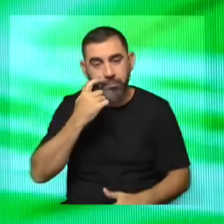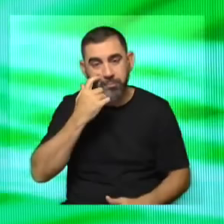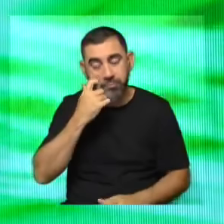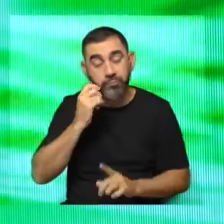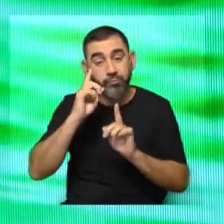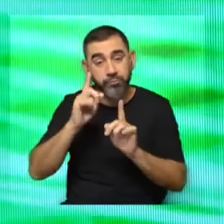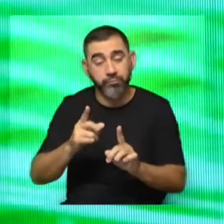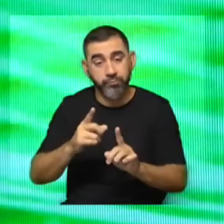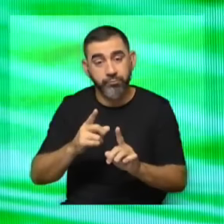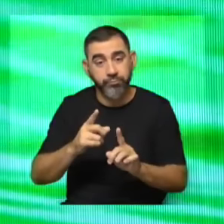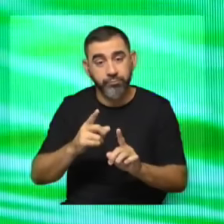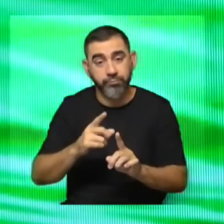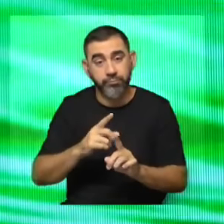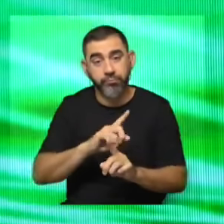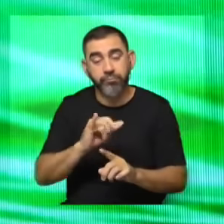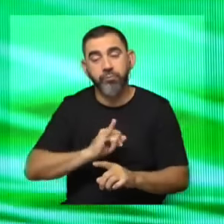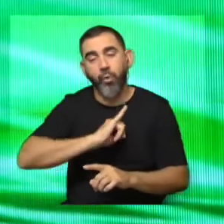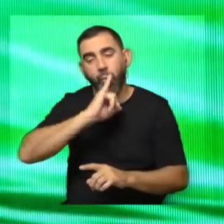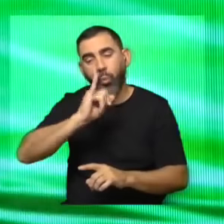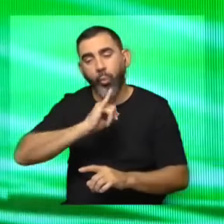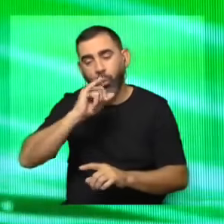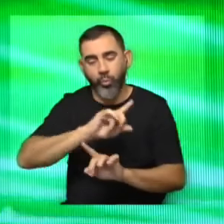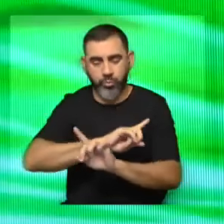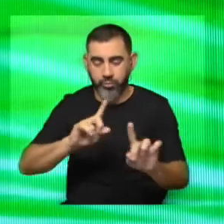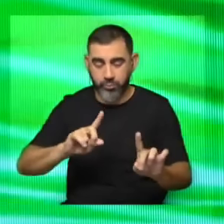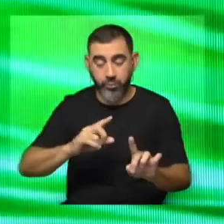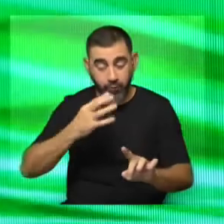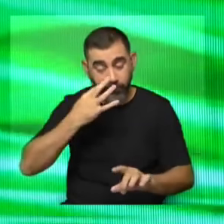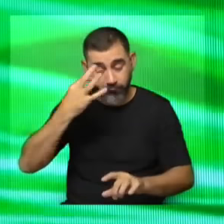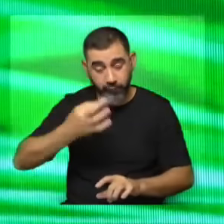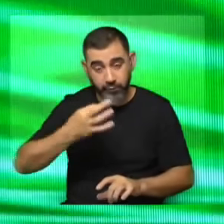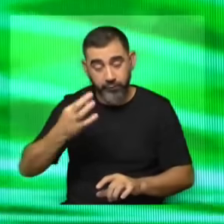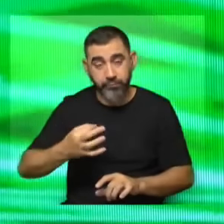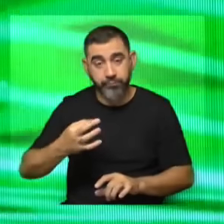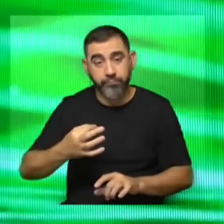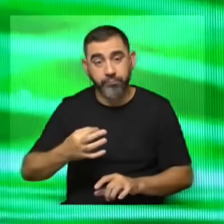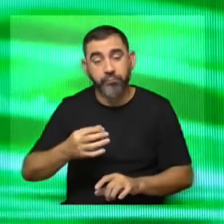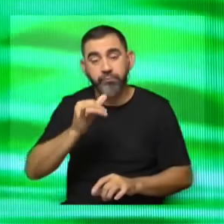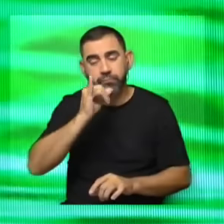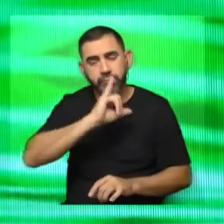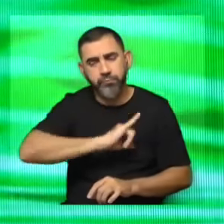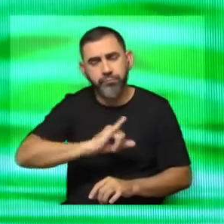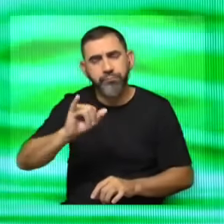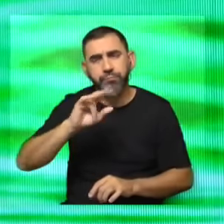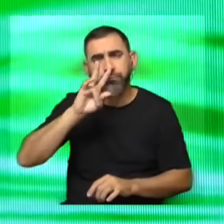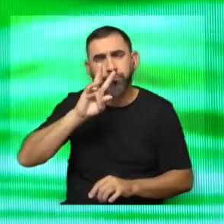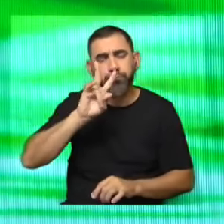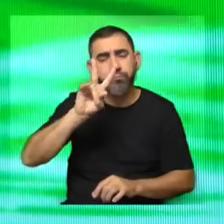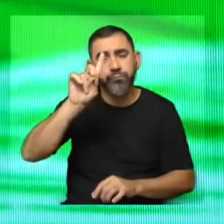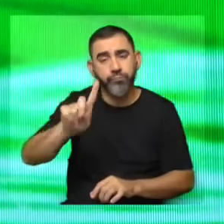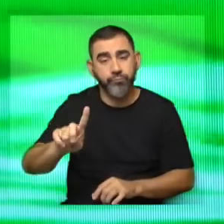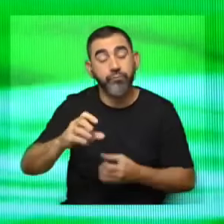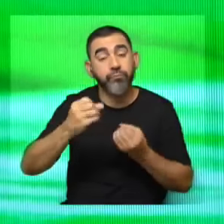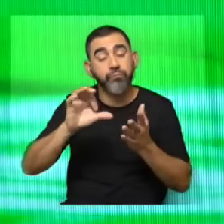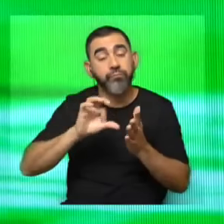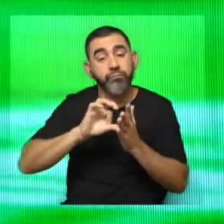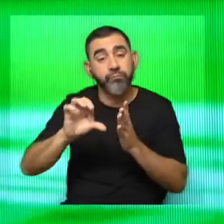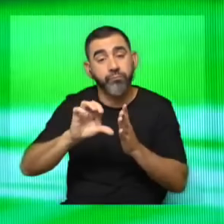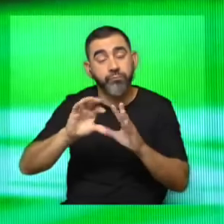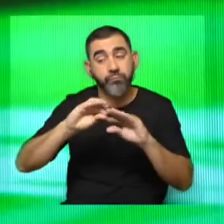demostrar además que esto no es un relato como dice la institución nosotros hicimos una denuncia en 2021 porque el servicio entero de